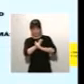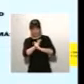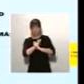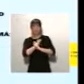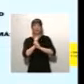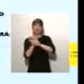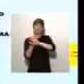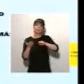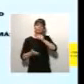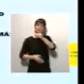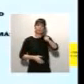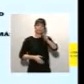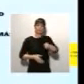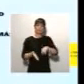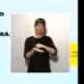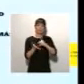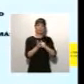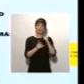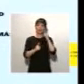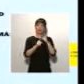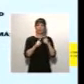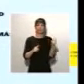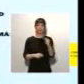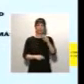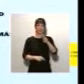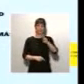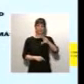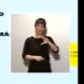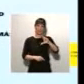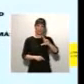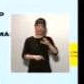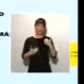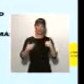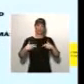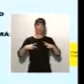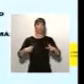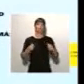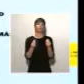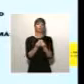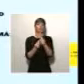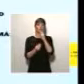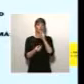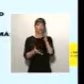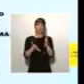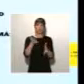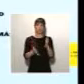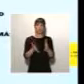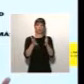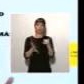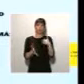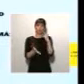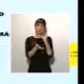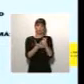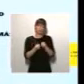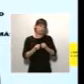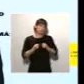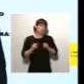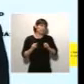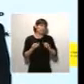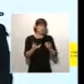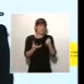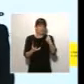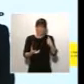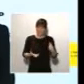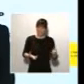automatizar PCRs con robots, robots que hacen miles de muestras. Tenemos un compromiso de